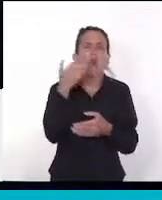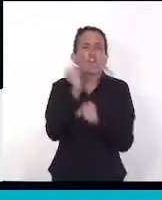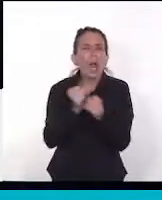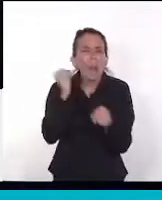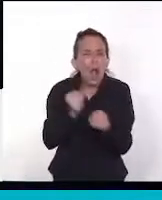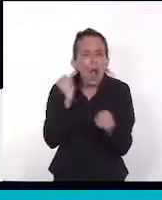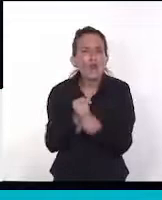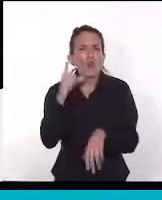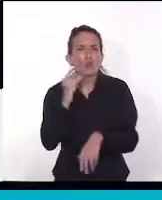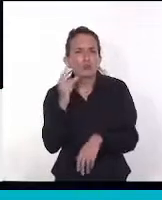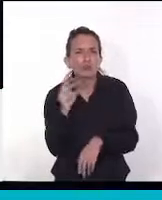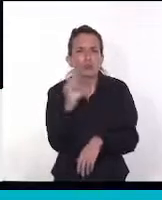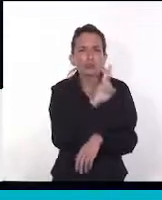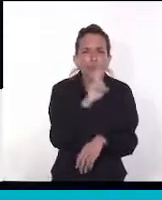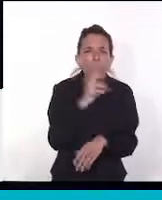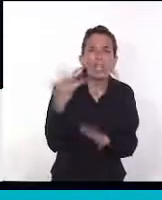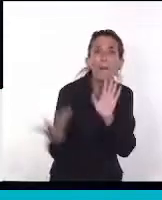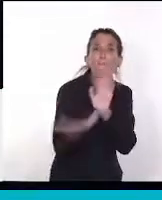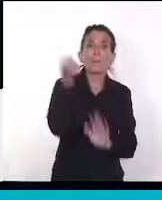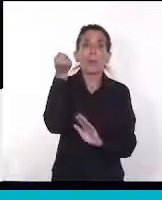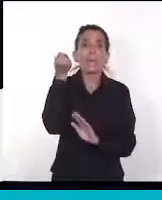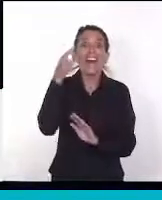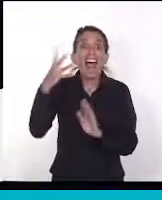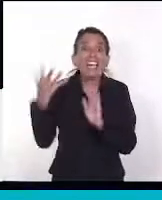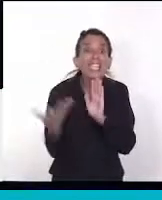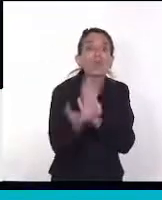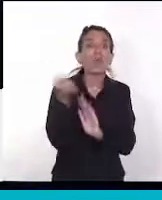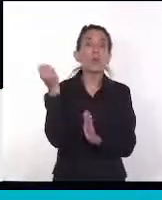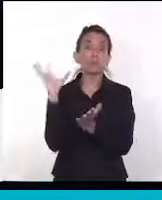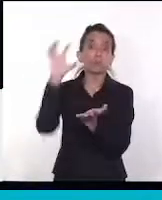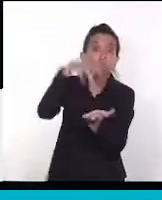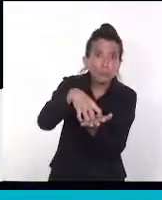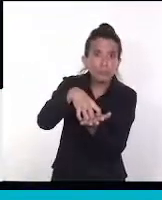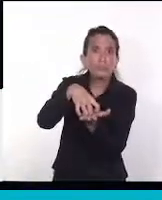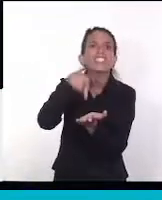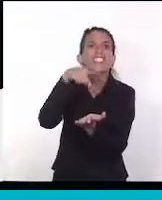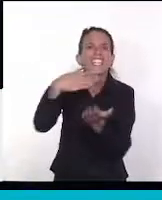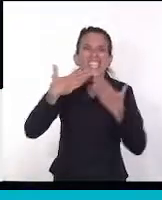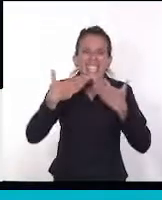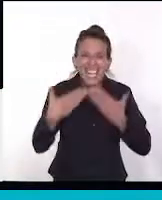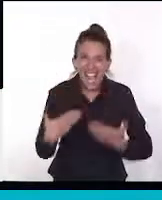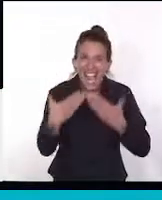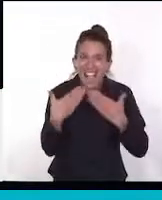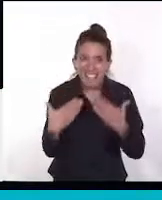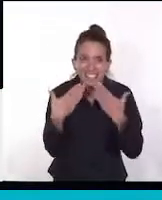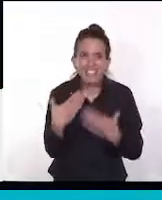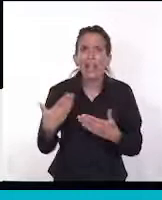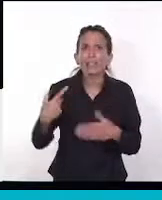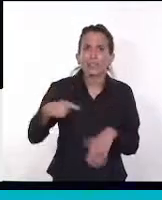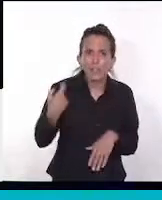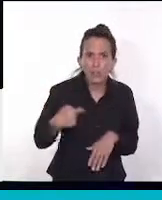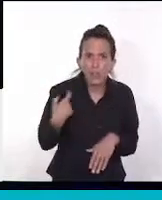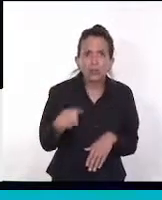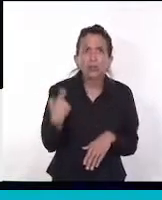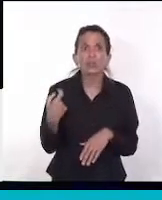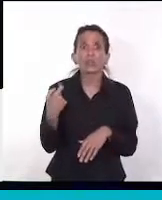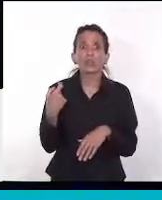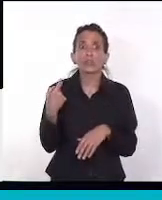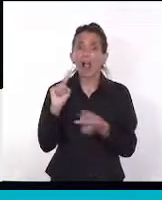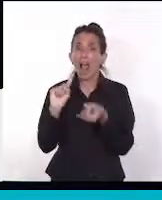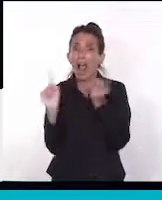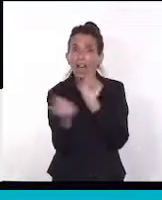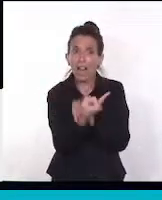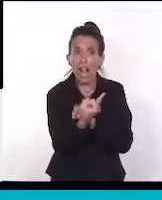empresas recuperadas, recuperadas de patronales que, al revés de lo que dice el diputado que me antecedió